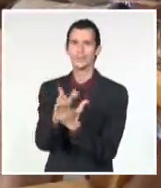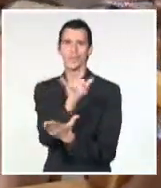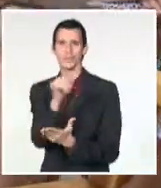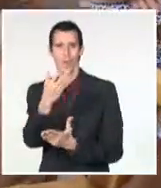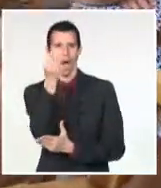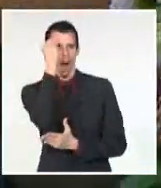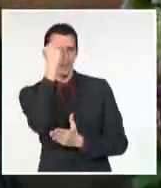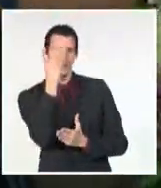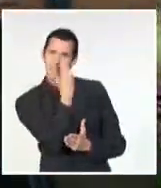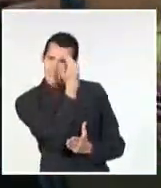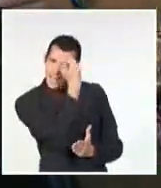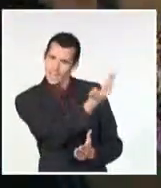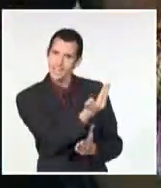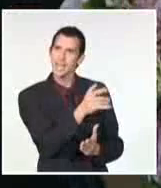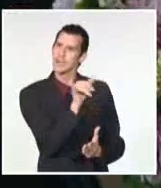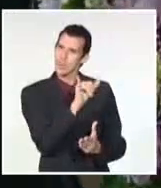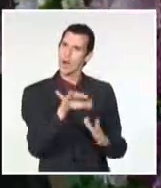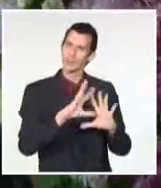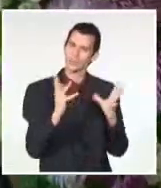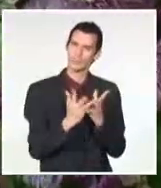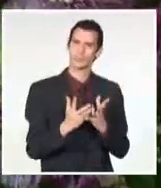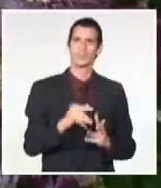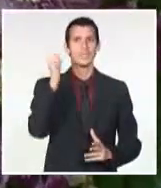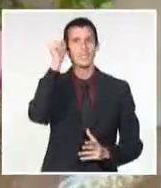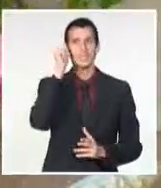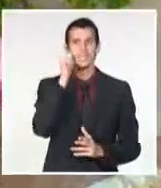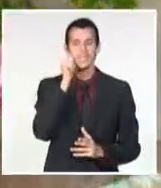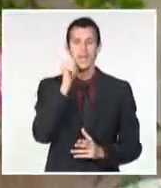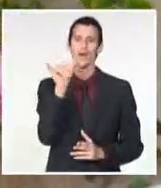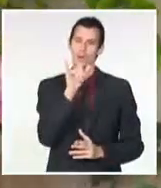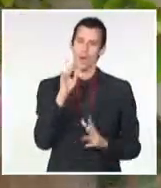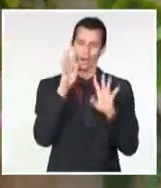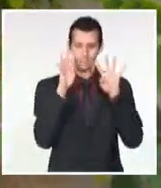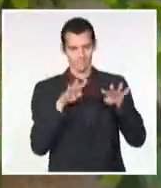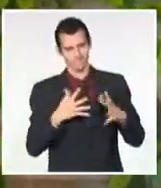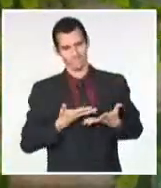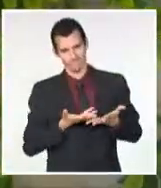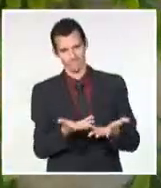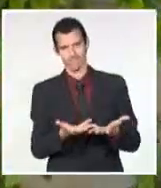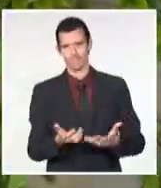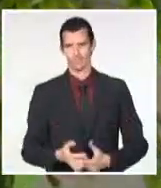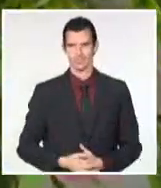realizará en horas de la mañana de este sábado en la necrópolis de Colón. Nailey Vecino Pérez, Canal Cubano.